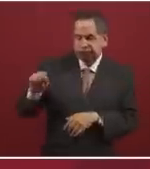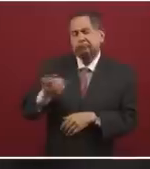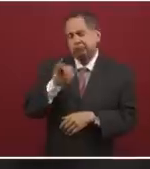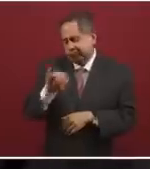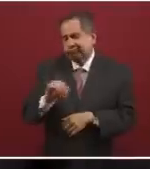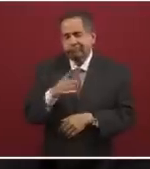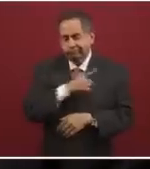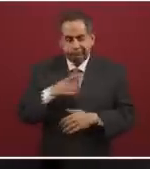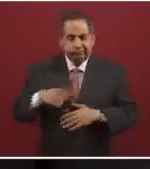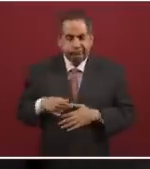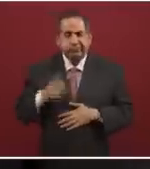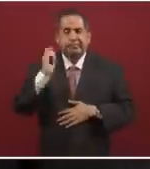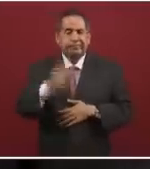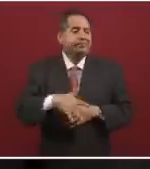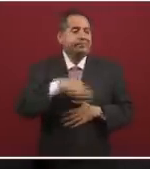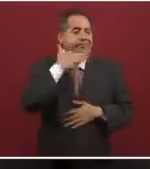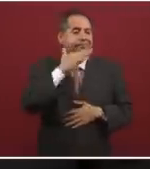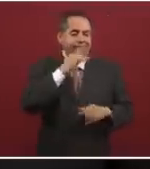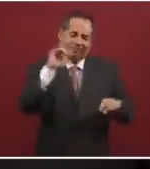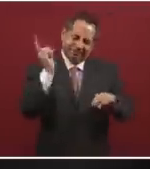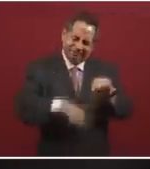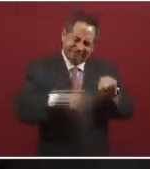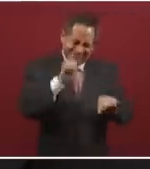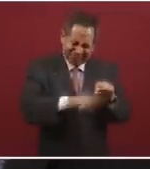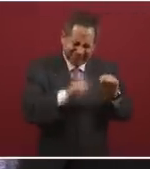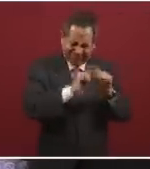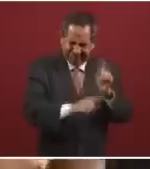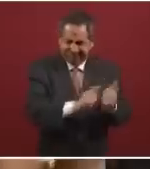todo limpiarlos de corrupción,